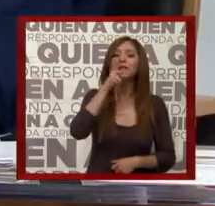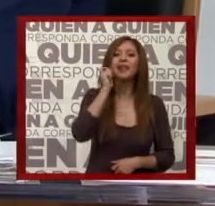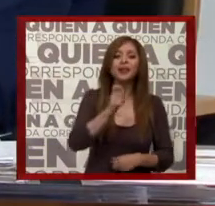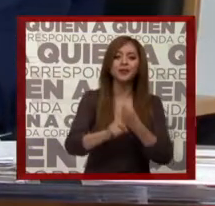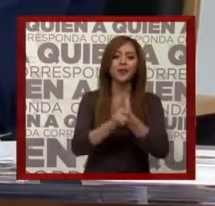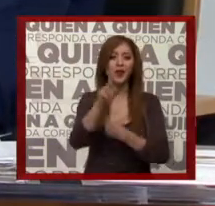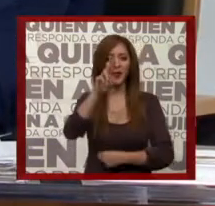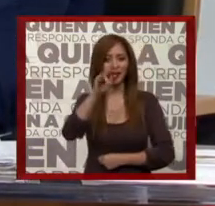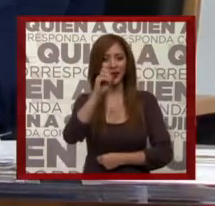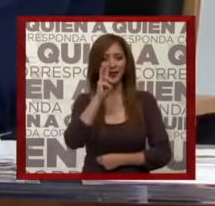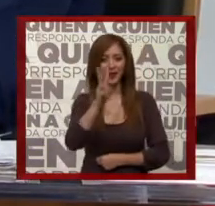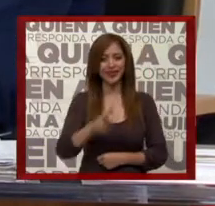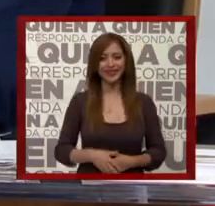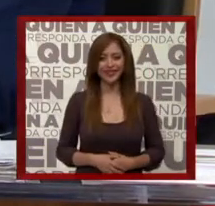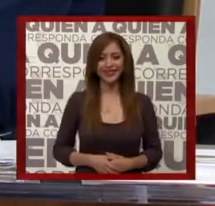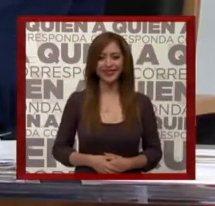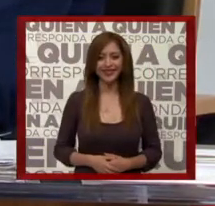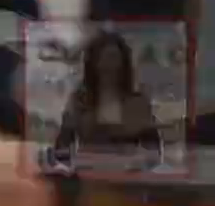urbano.